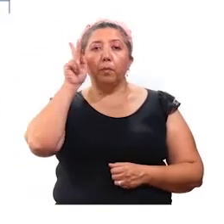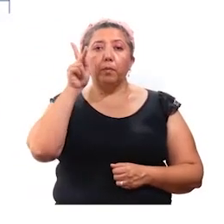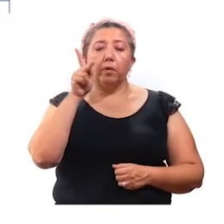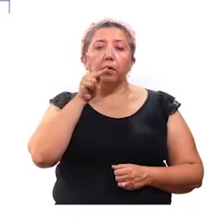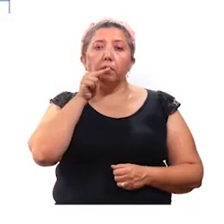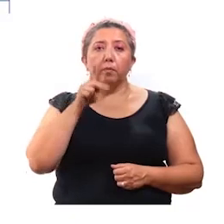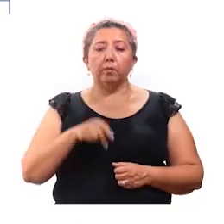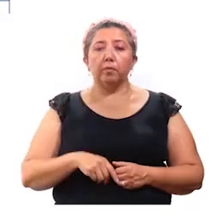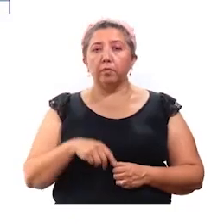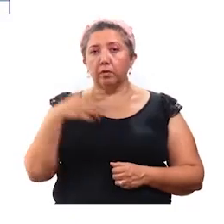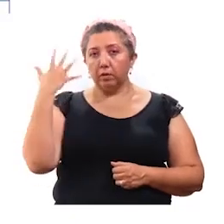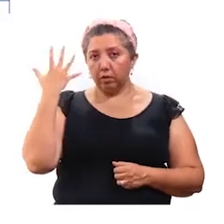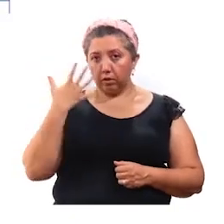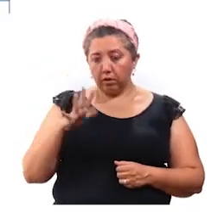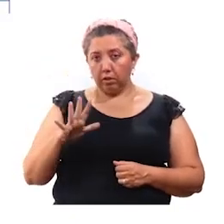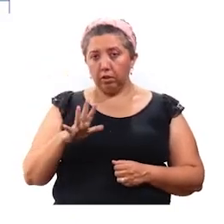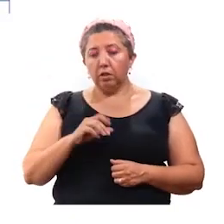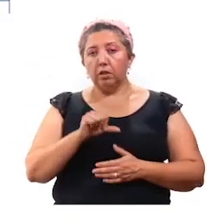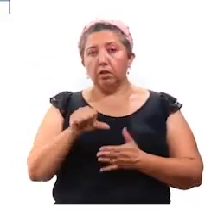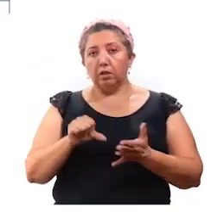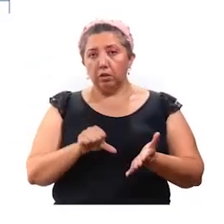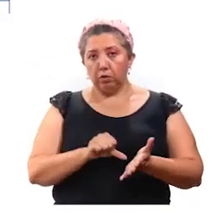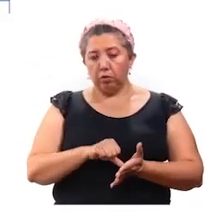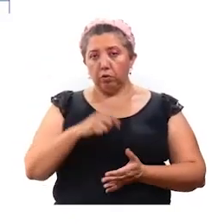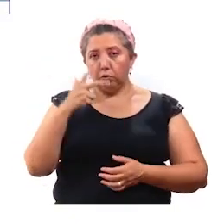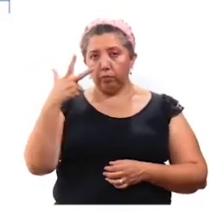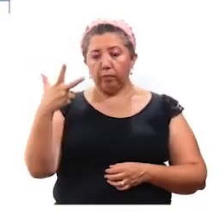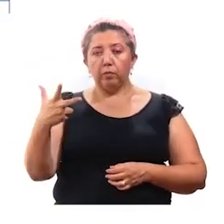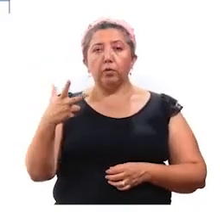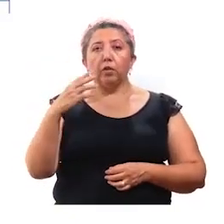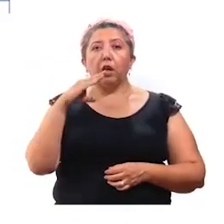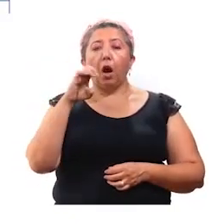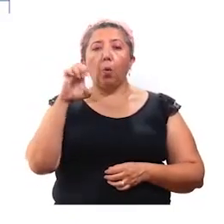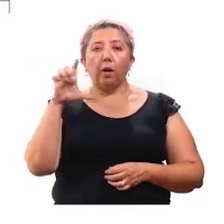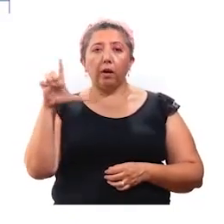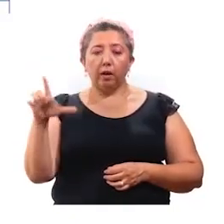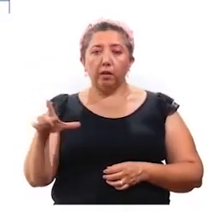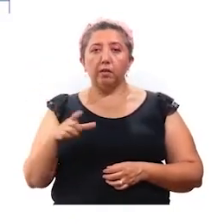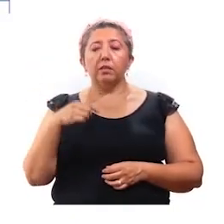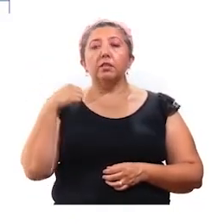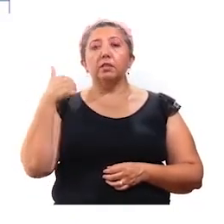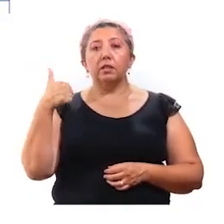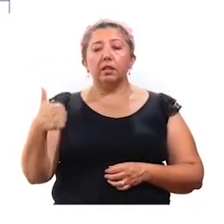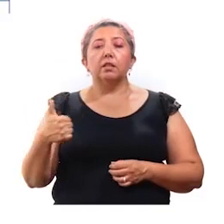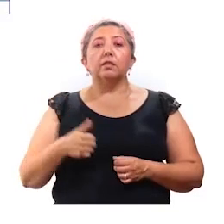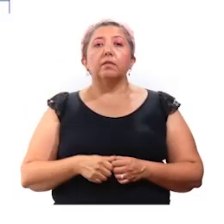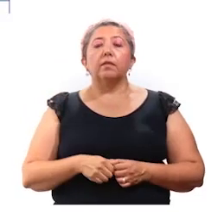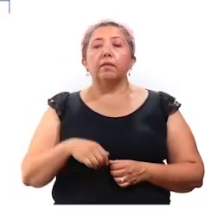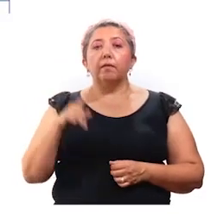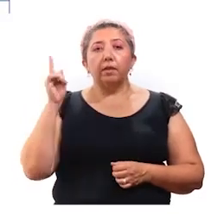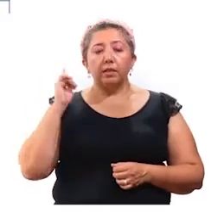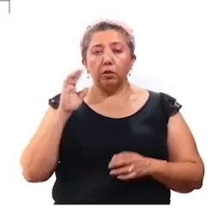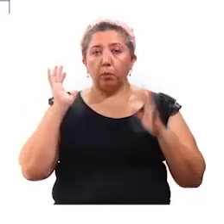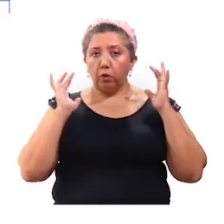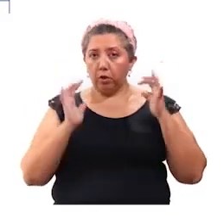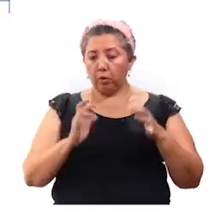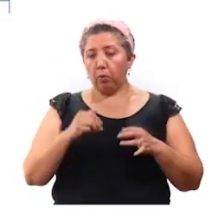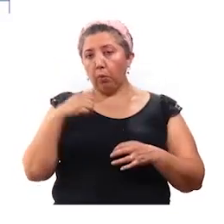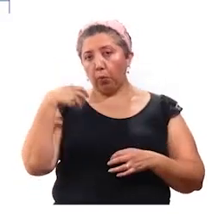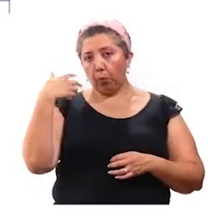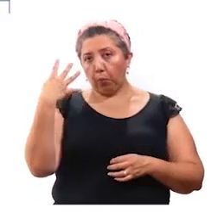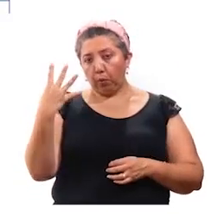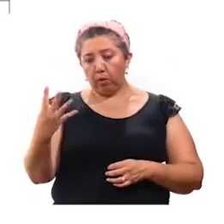Pablo II, 10, Centro, 8, Ciudad Cauquel, 6, Francisco de